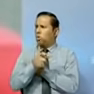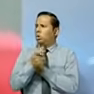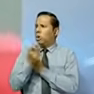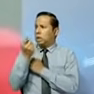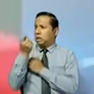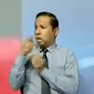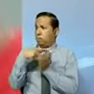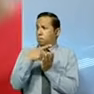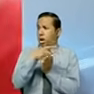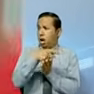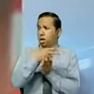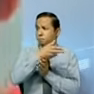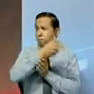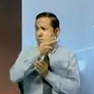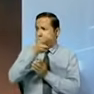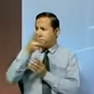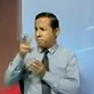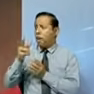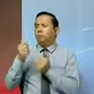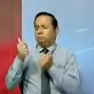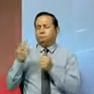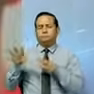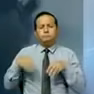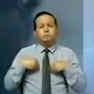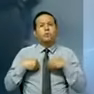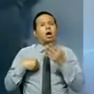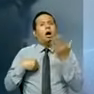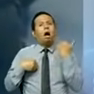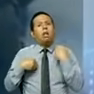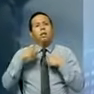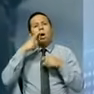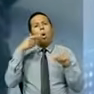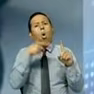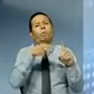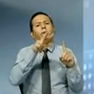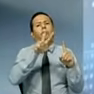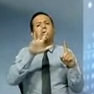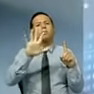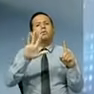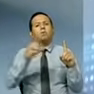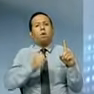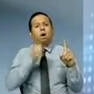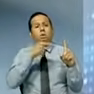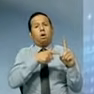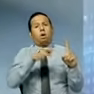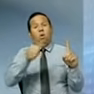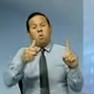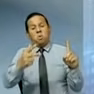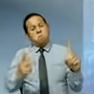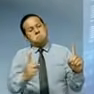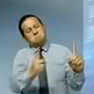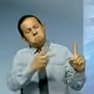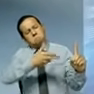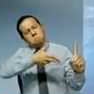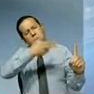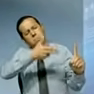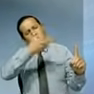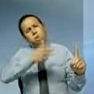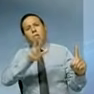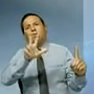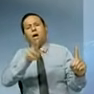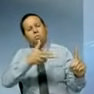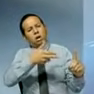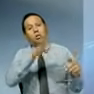sus cómplices, que acabaron con la vida de un hombre de 35 años de edad. La víctima fue alcanzada por 3 proyectiles, fue sorprendida al interior